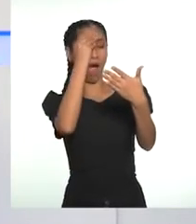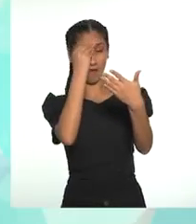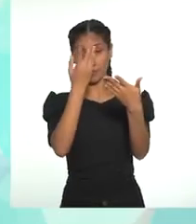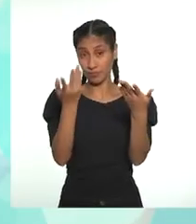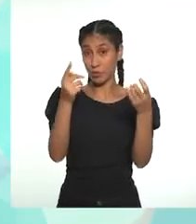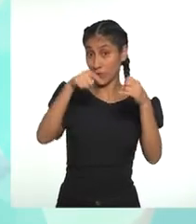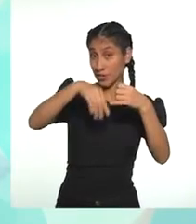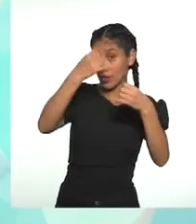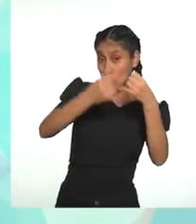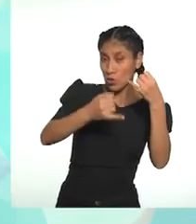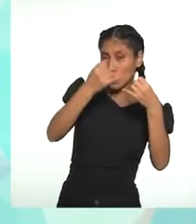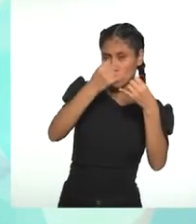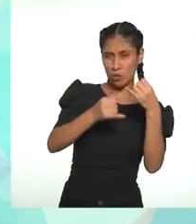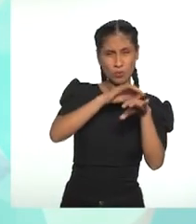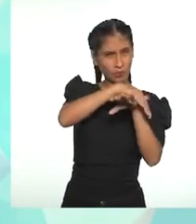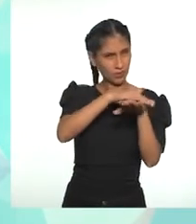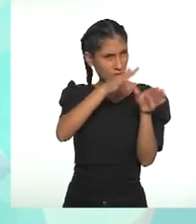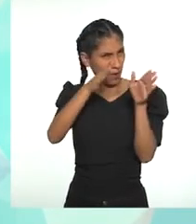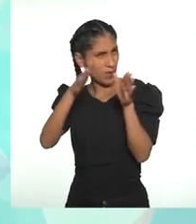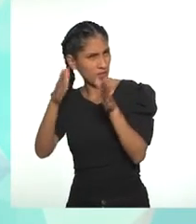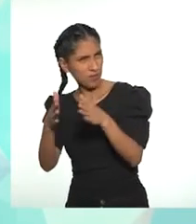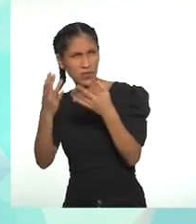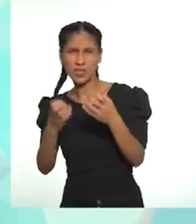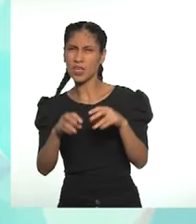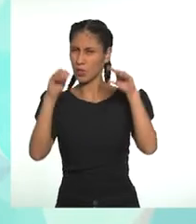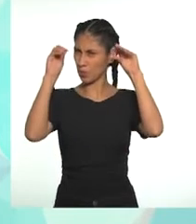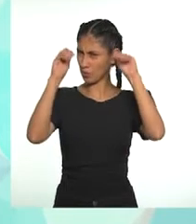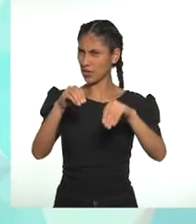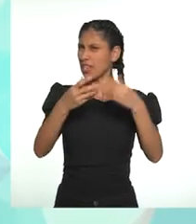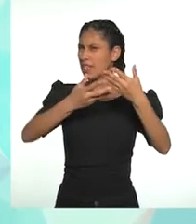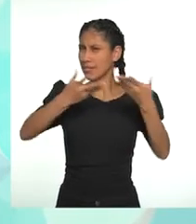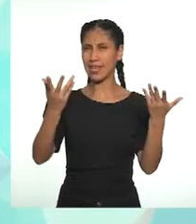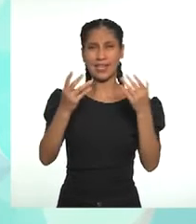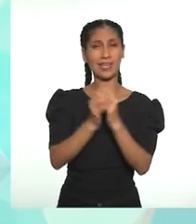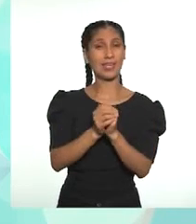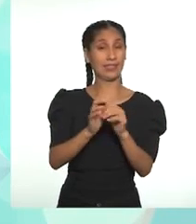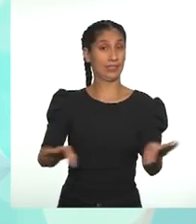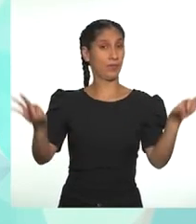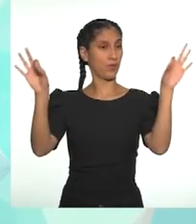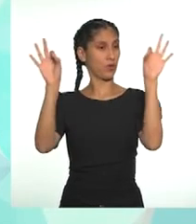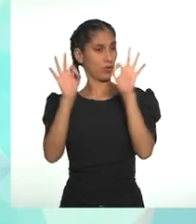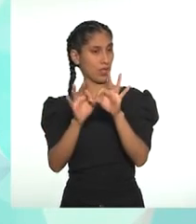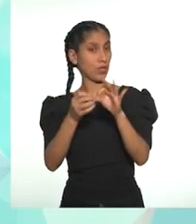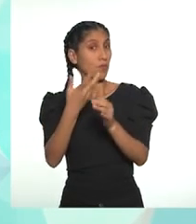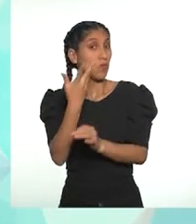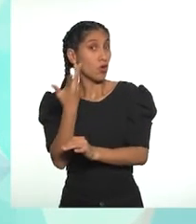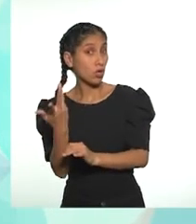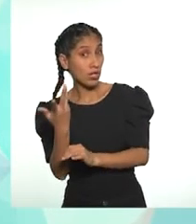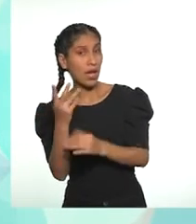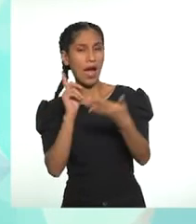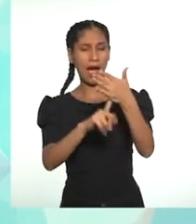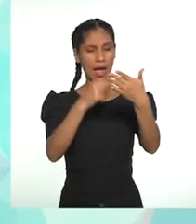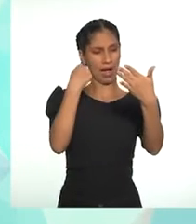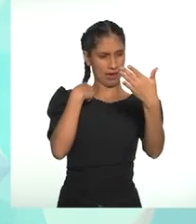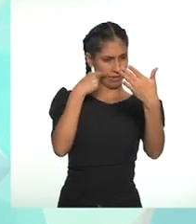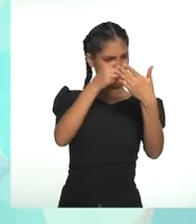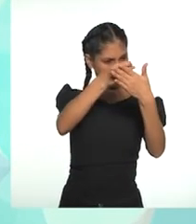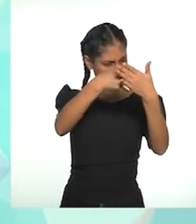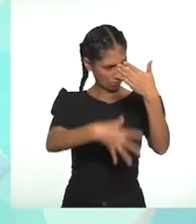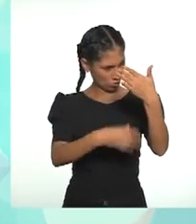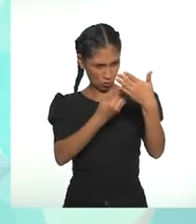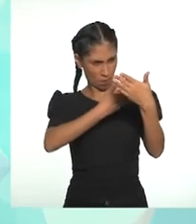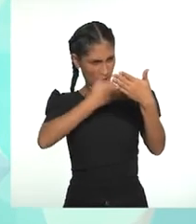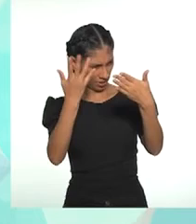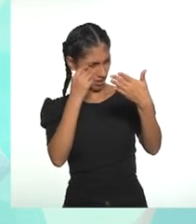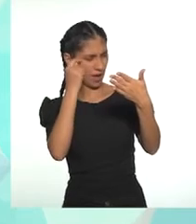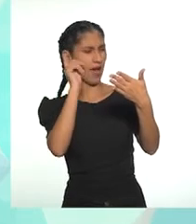familias. Sobre este último paso de la planificación, quisiera añadir que este paso es de suma importancia porque define el propósito